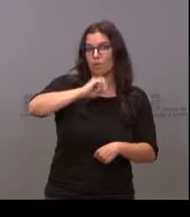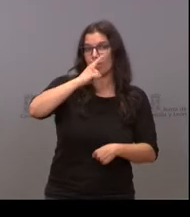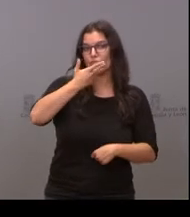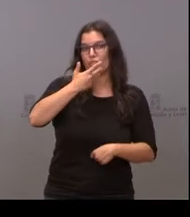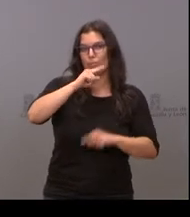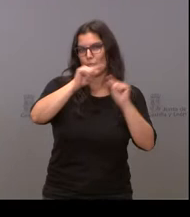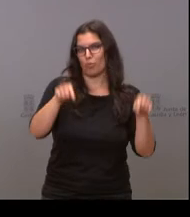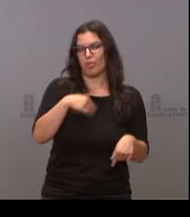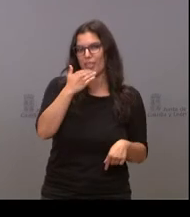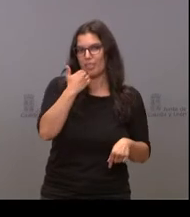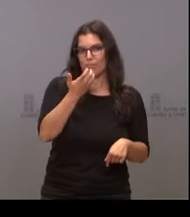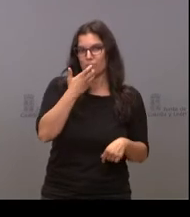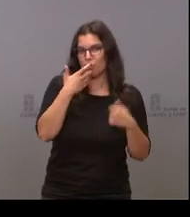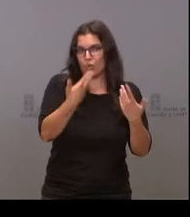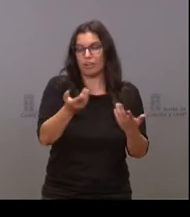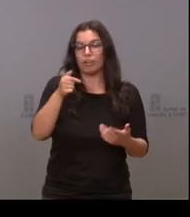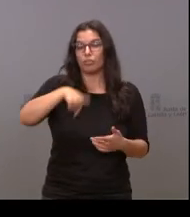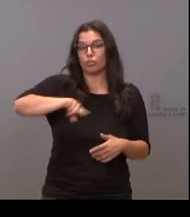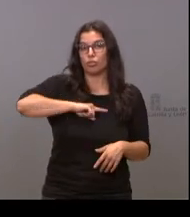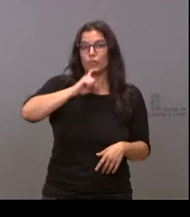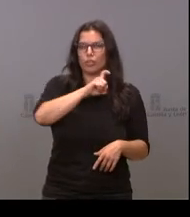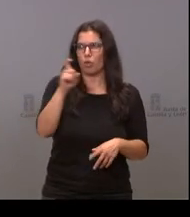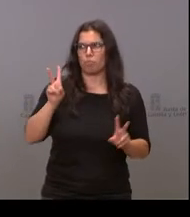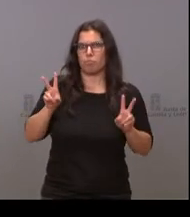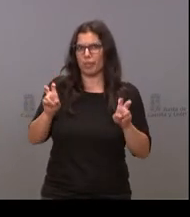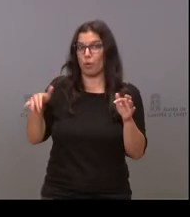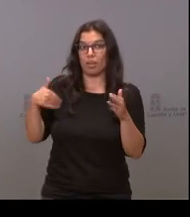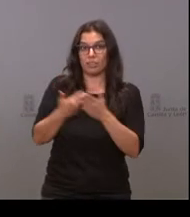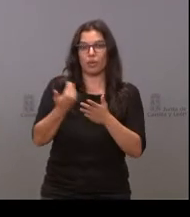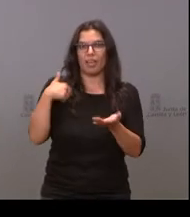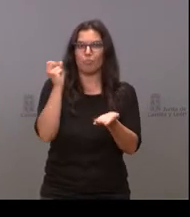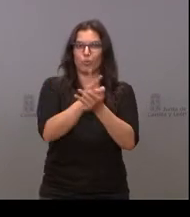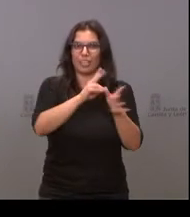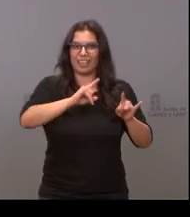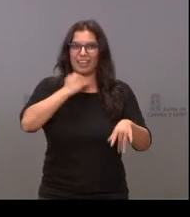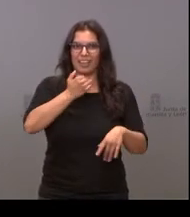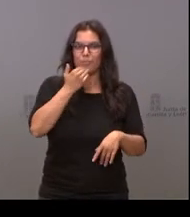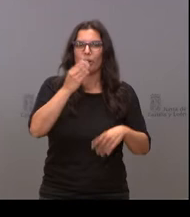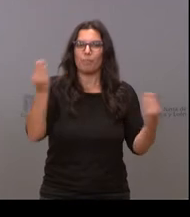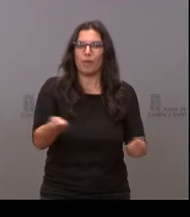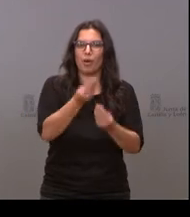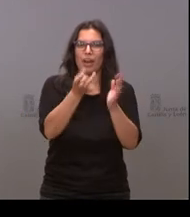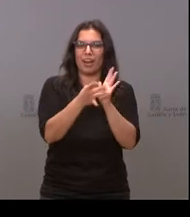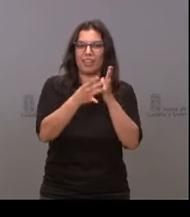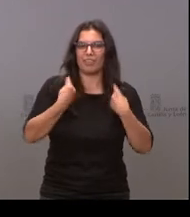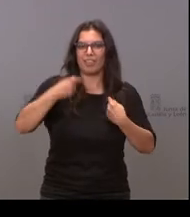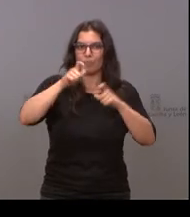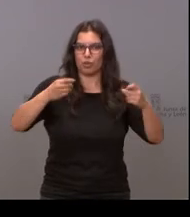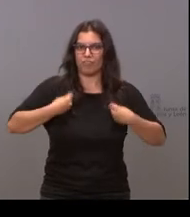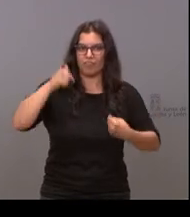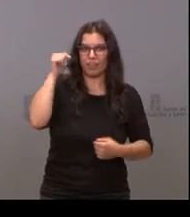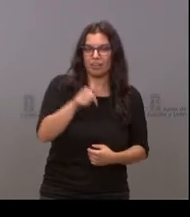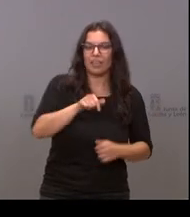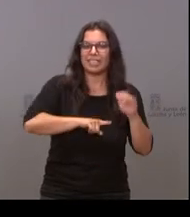zamora yo diría que la fundación ya desde sus comienzos apostó por zamora por mejorar la calidad y vida de los zamoranos por el